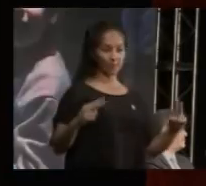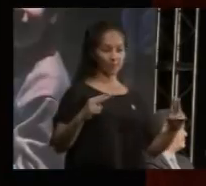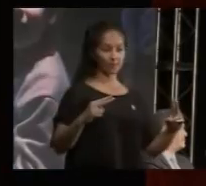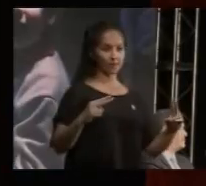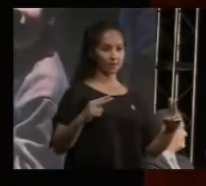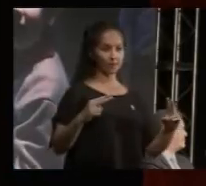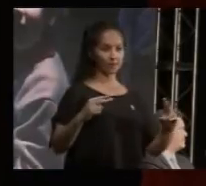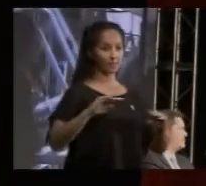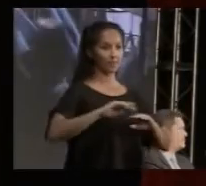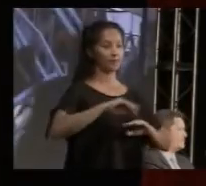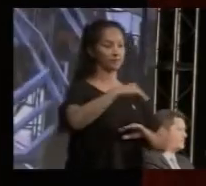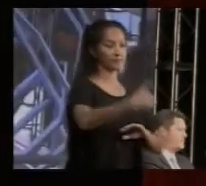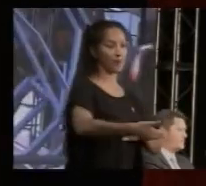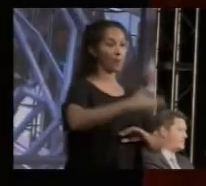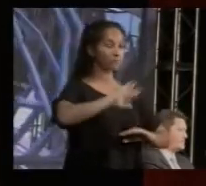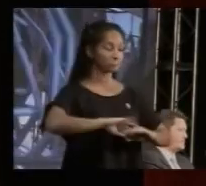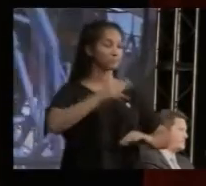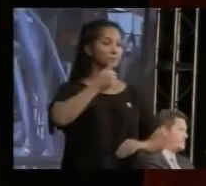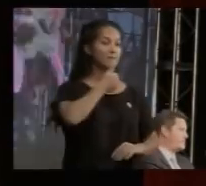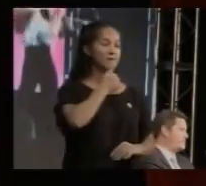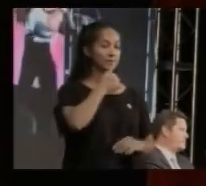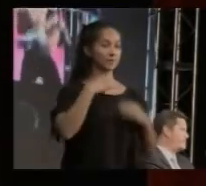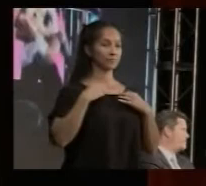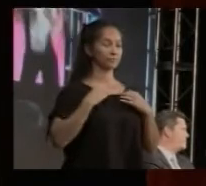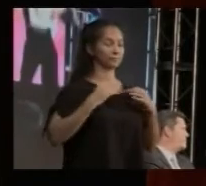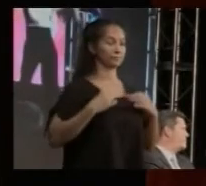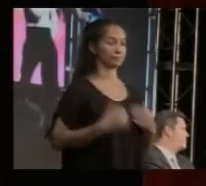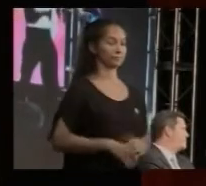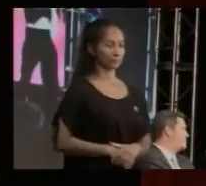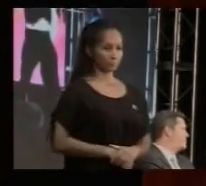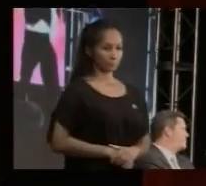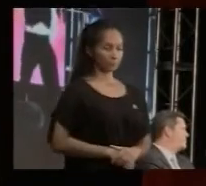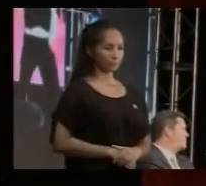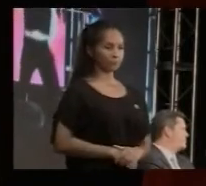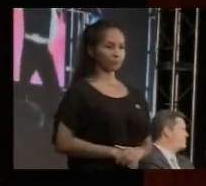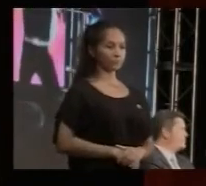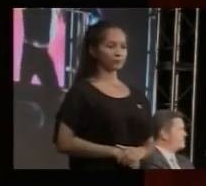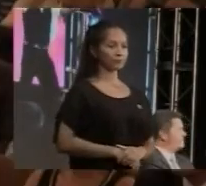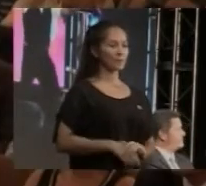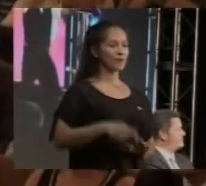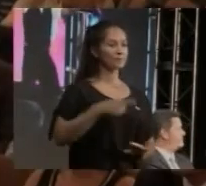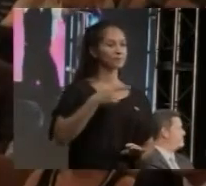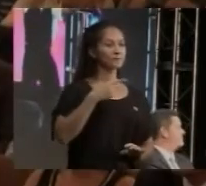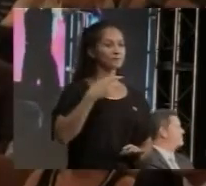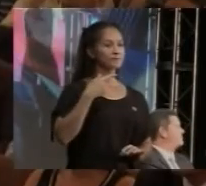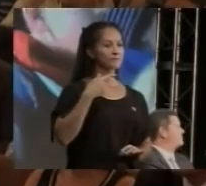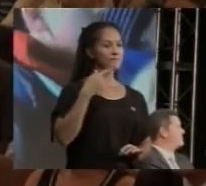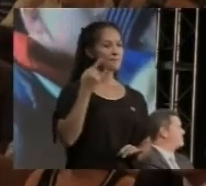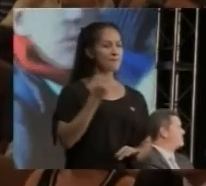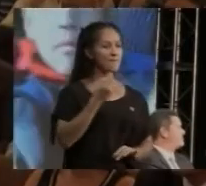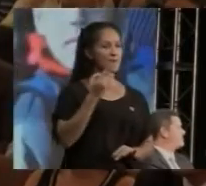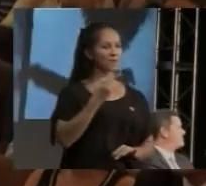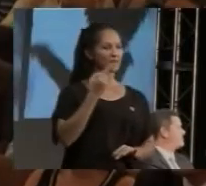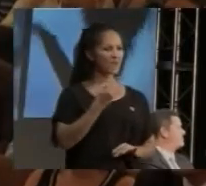del Atlántico al Pacífico. Y tiene obras complementarias, es mentira lo que se dijo que no trae beneficios si no hay